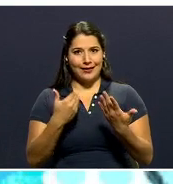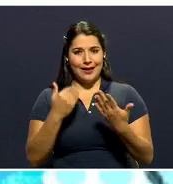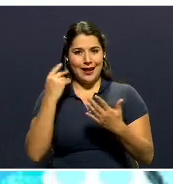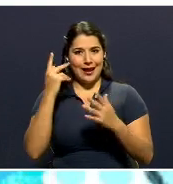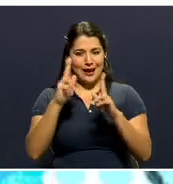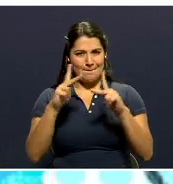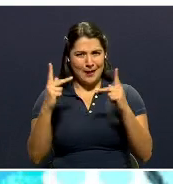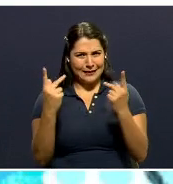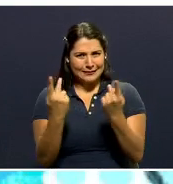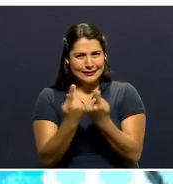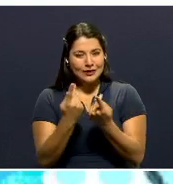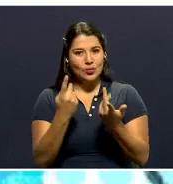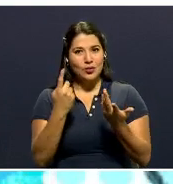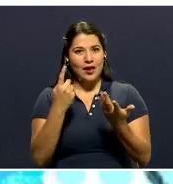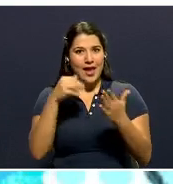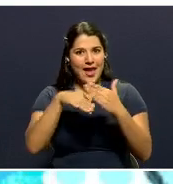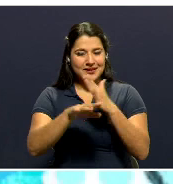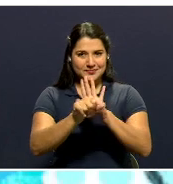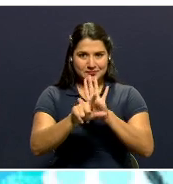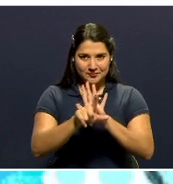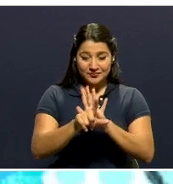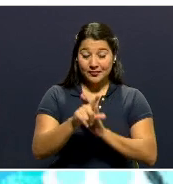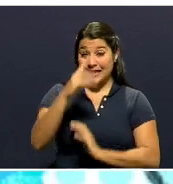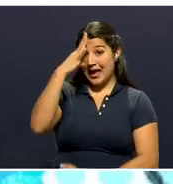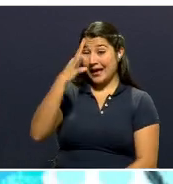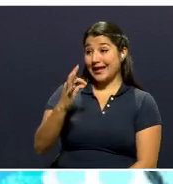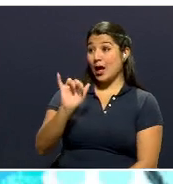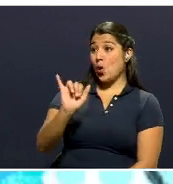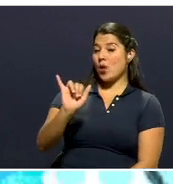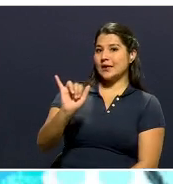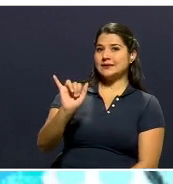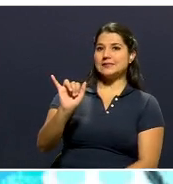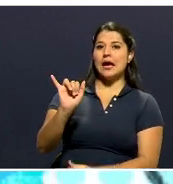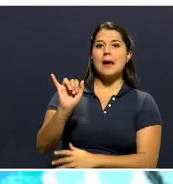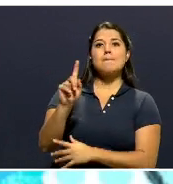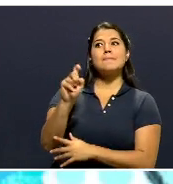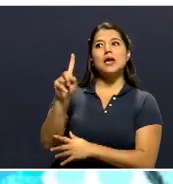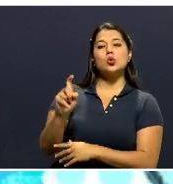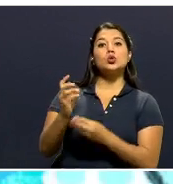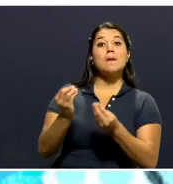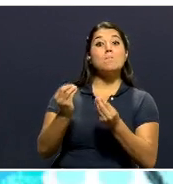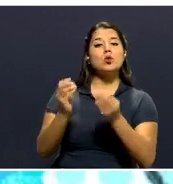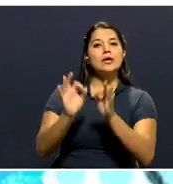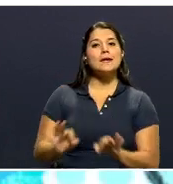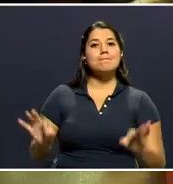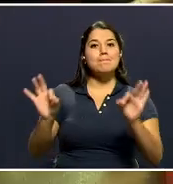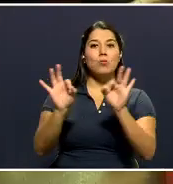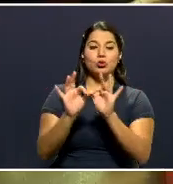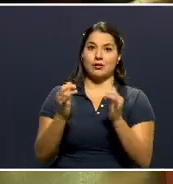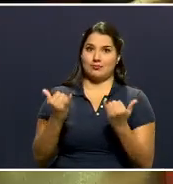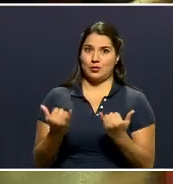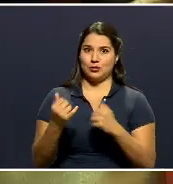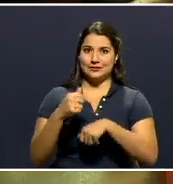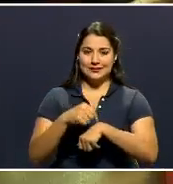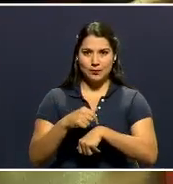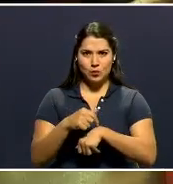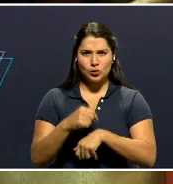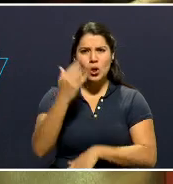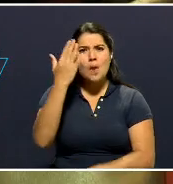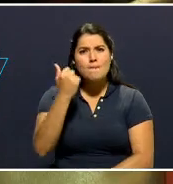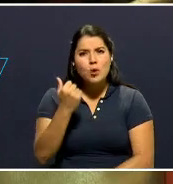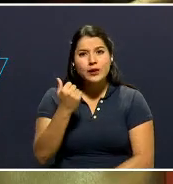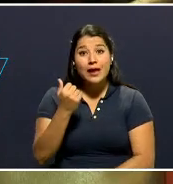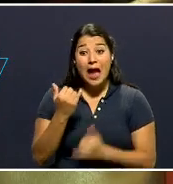Creo, Ernesto, es una pregunta absolutamente relevante en este momento, porque durante